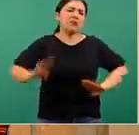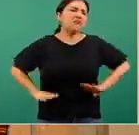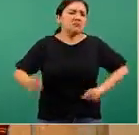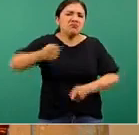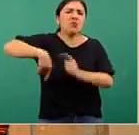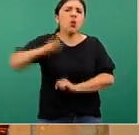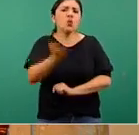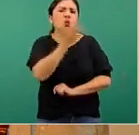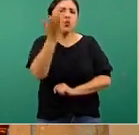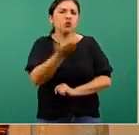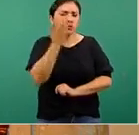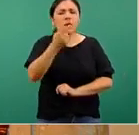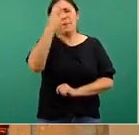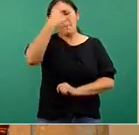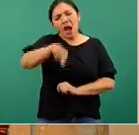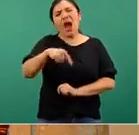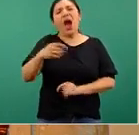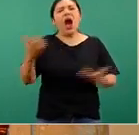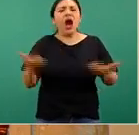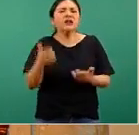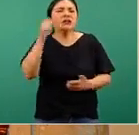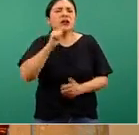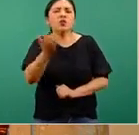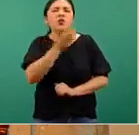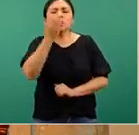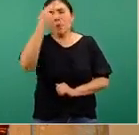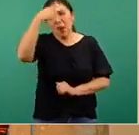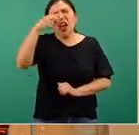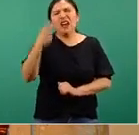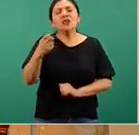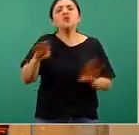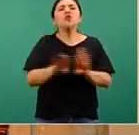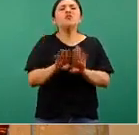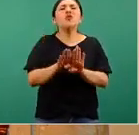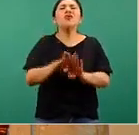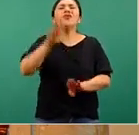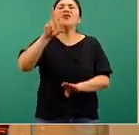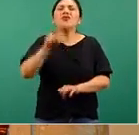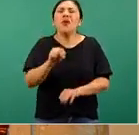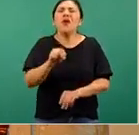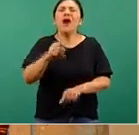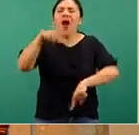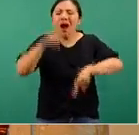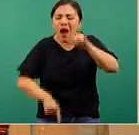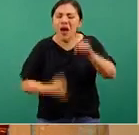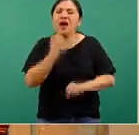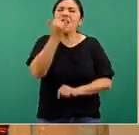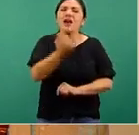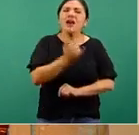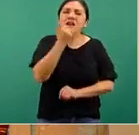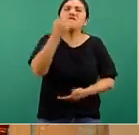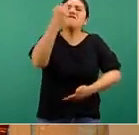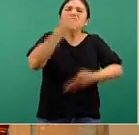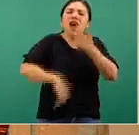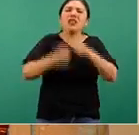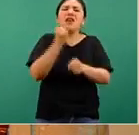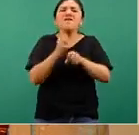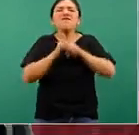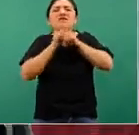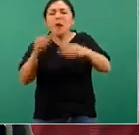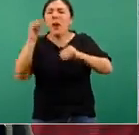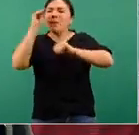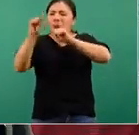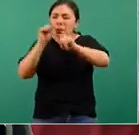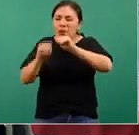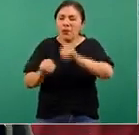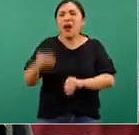medio epidemiológico que se hace precisamente para evitar sesgos que tienen que ver con la notificación, con el